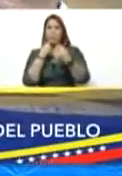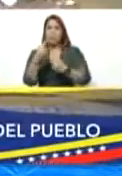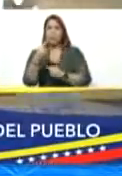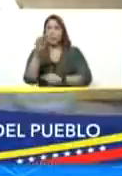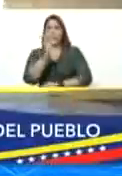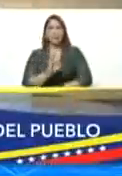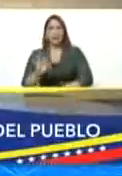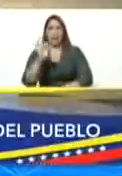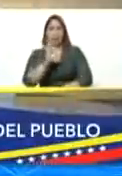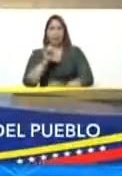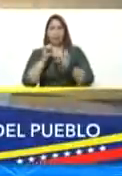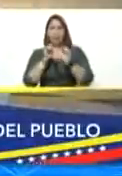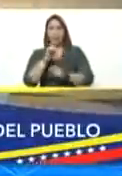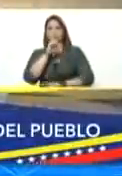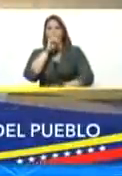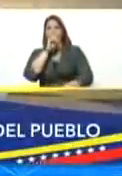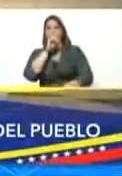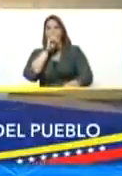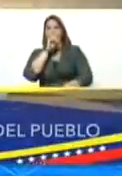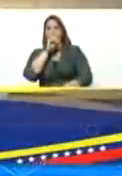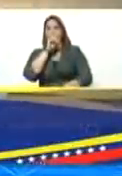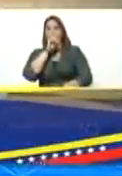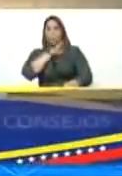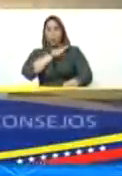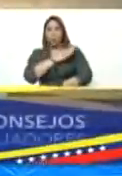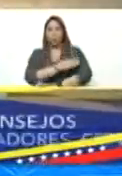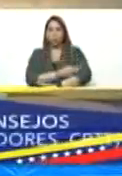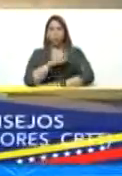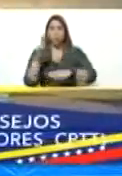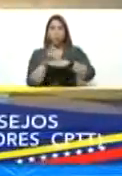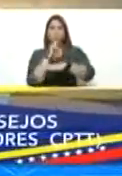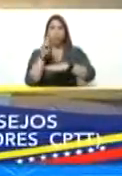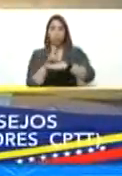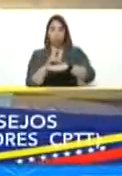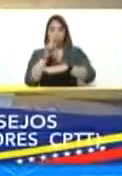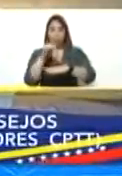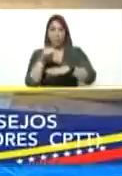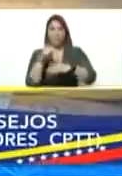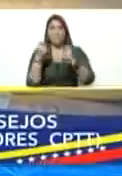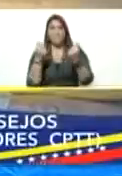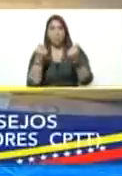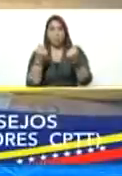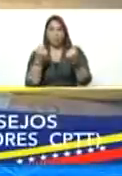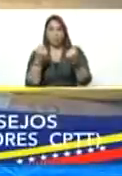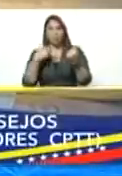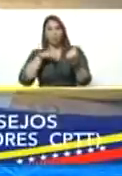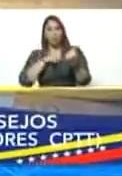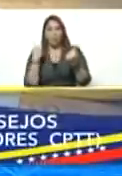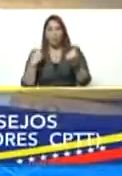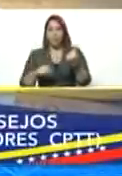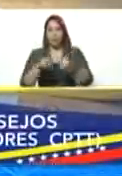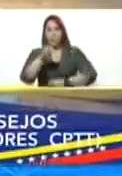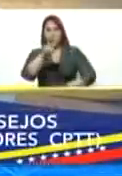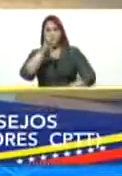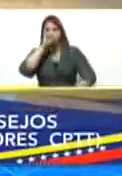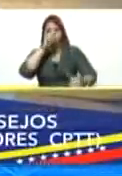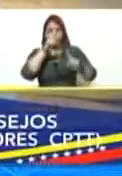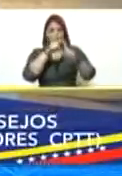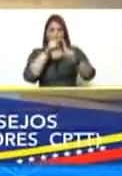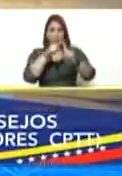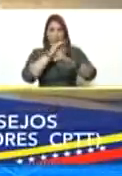aquí entre nosotros. Para el fortalecimiento del uso del Bolívar, nosotros tenemos dos objetivos muy